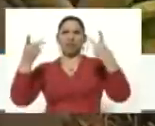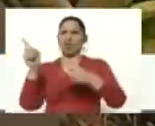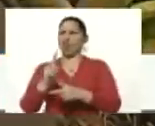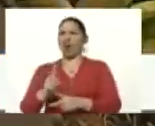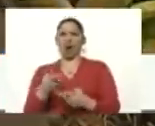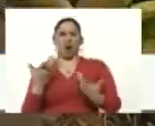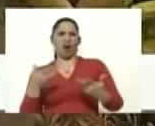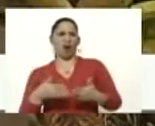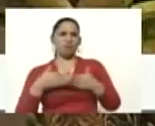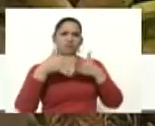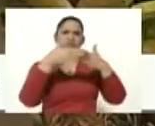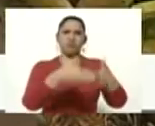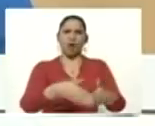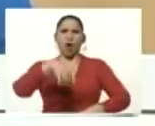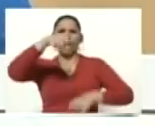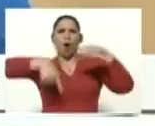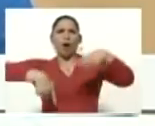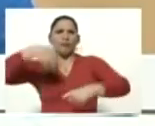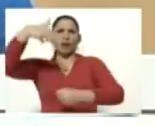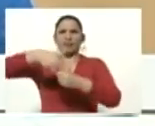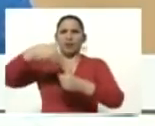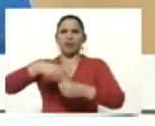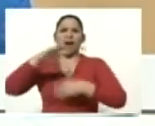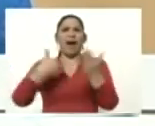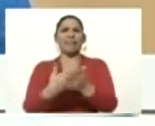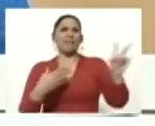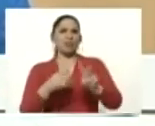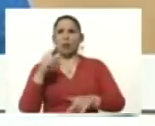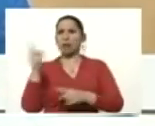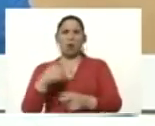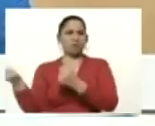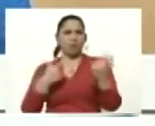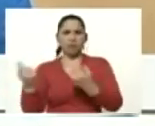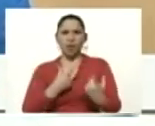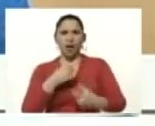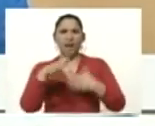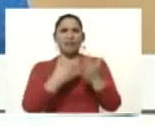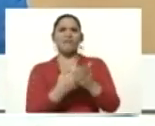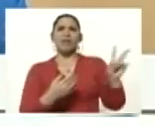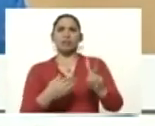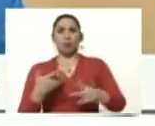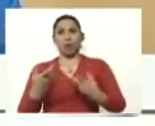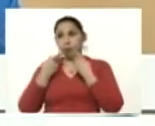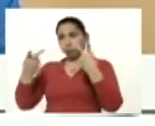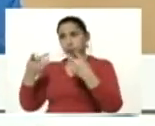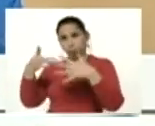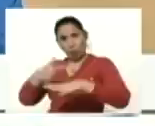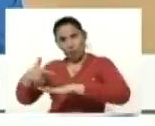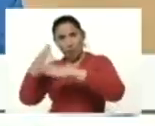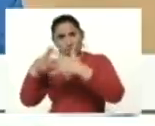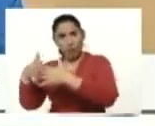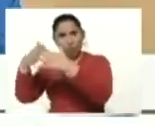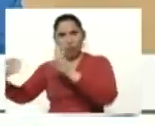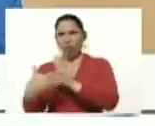una gota de gasolina a Venezuela, no llegarán insumos a Venezuela, lo declaran el gobierno de Estados Unidos.